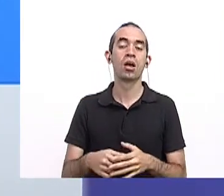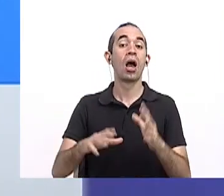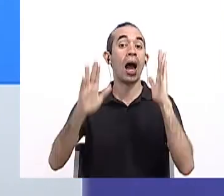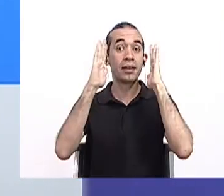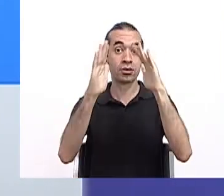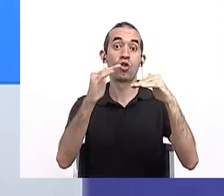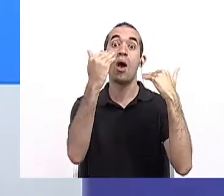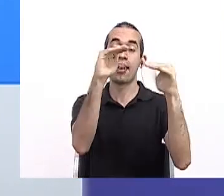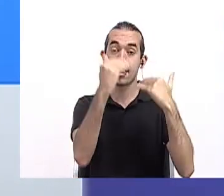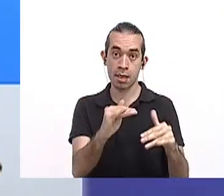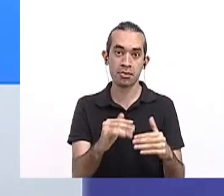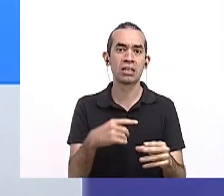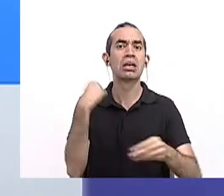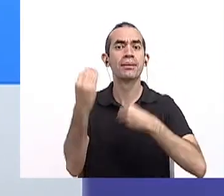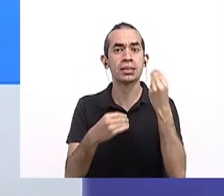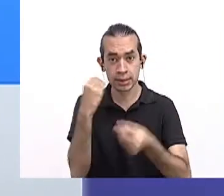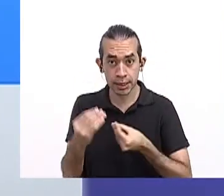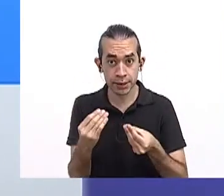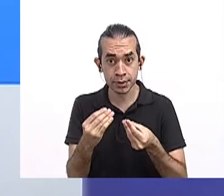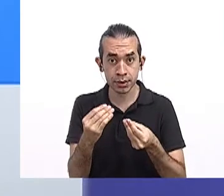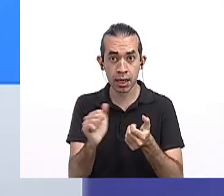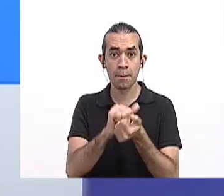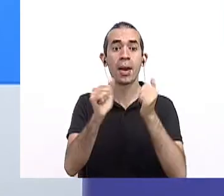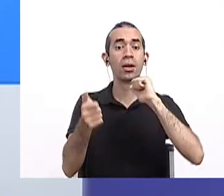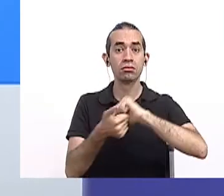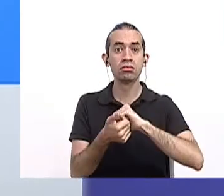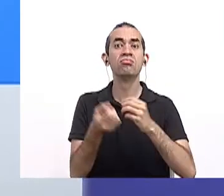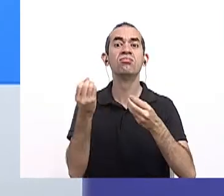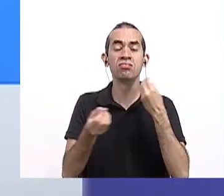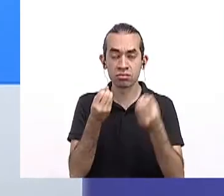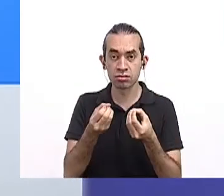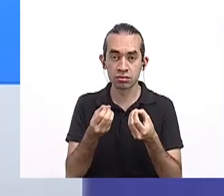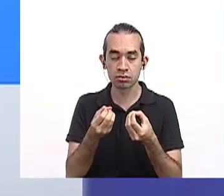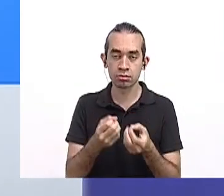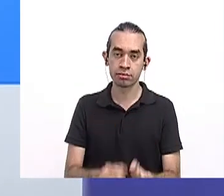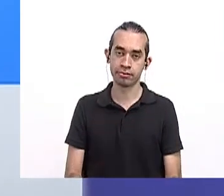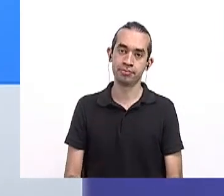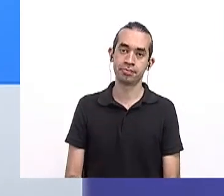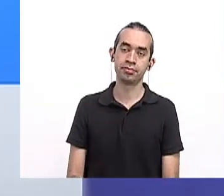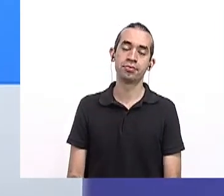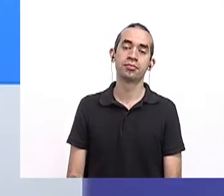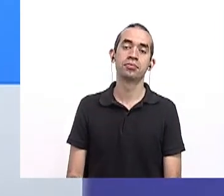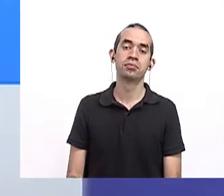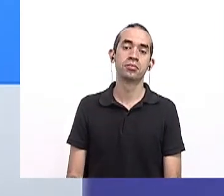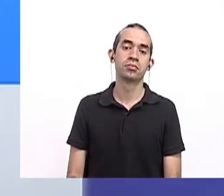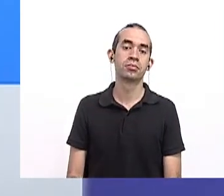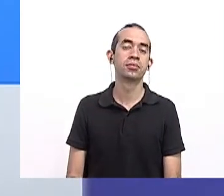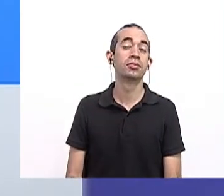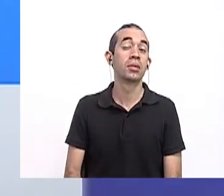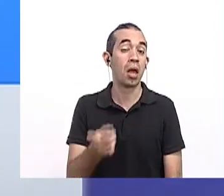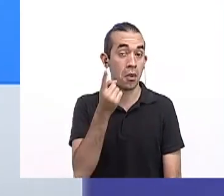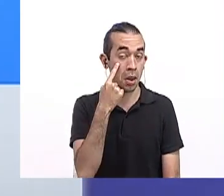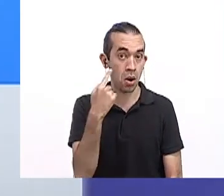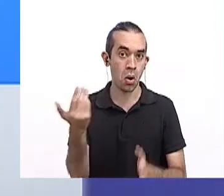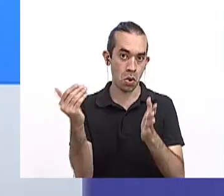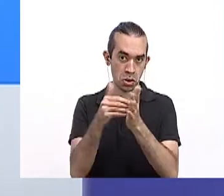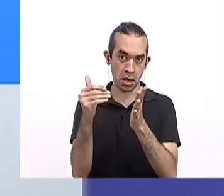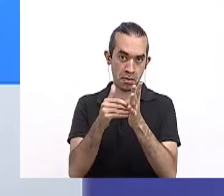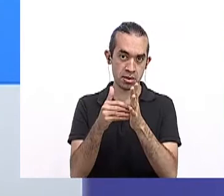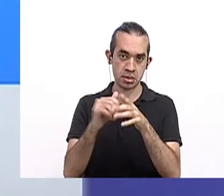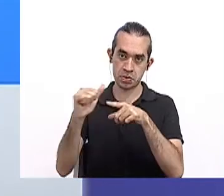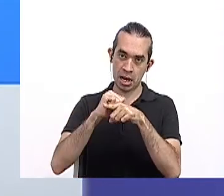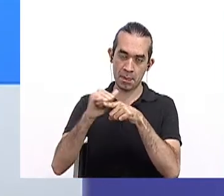estamos llegando qué vamos a hacer para cambiar y qué les parece si retomamos nuevamente un poco el proceso